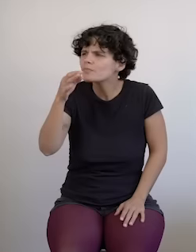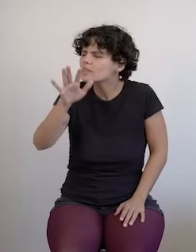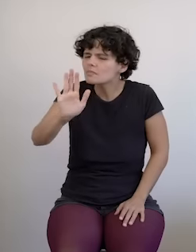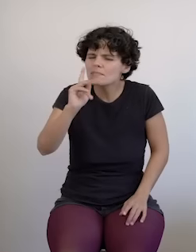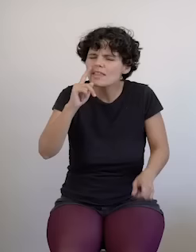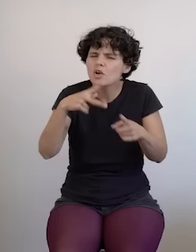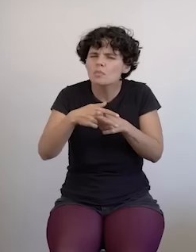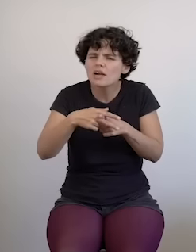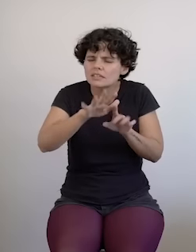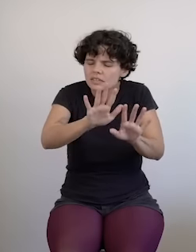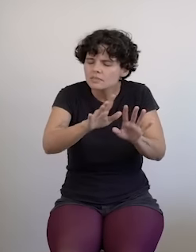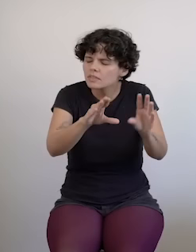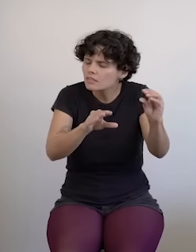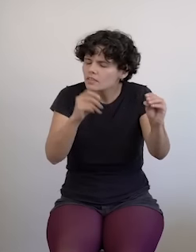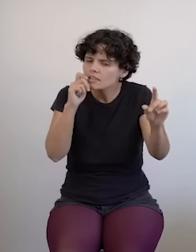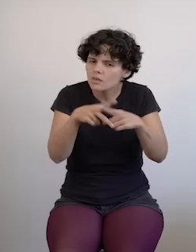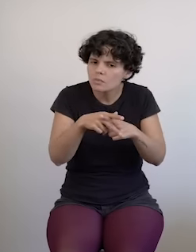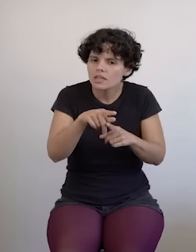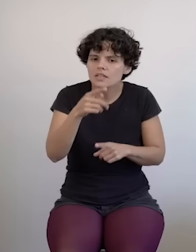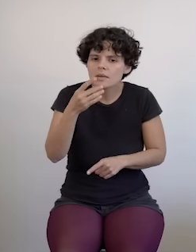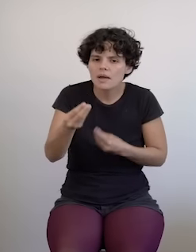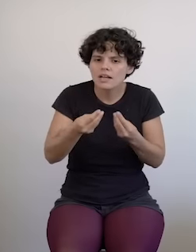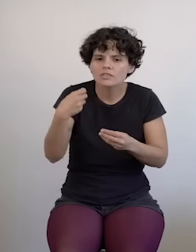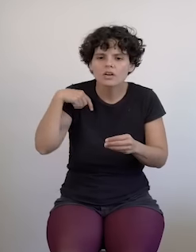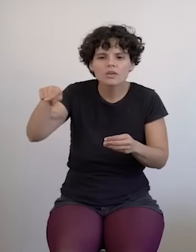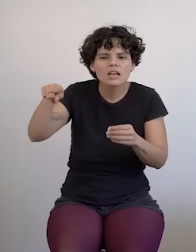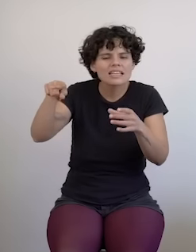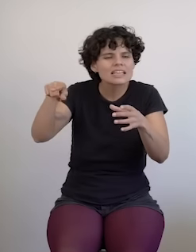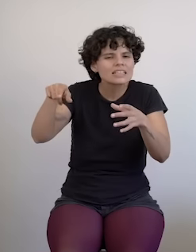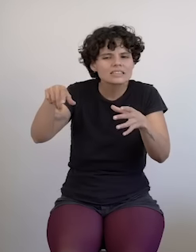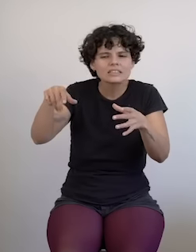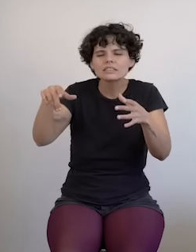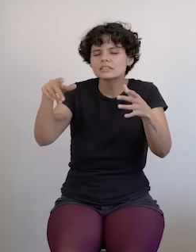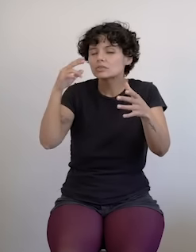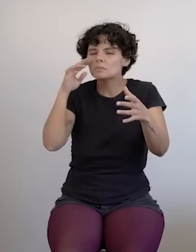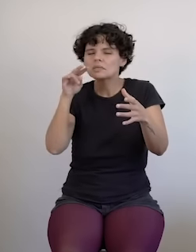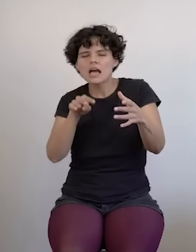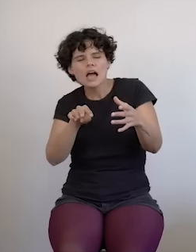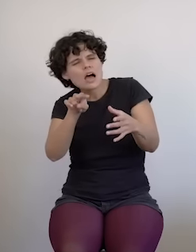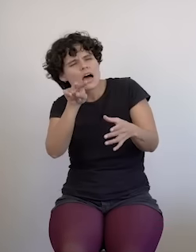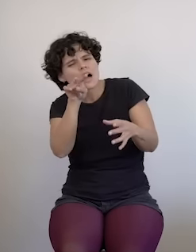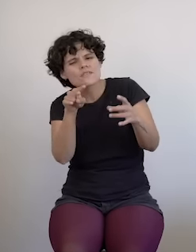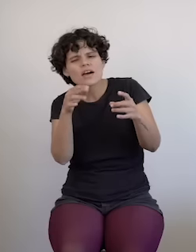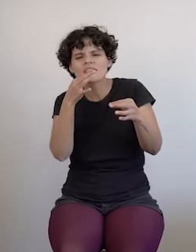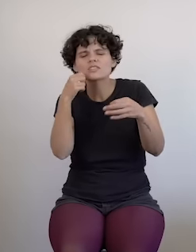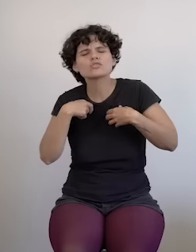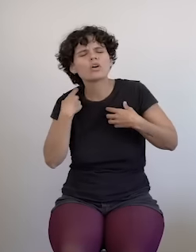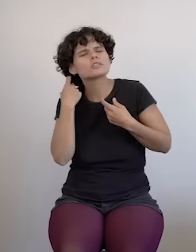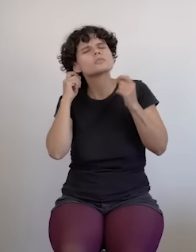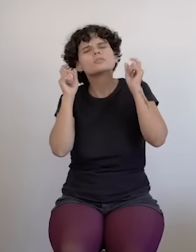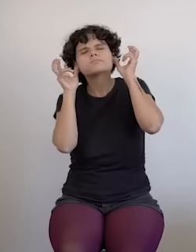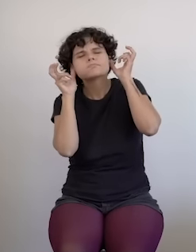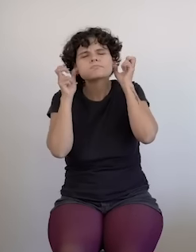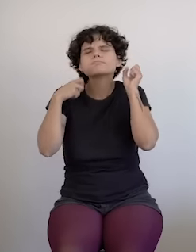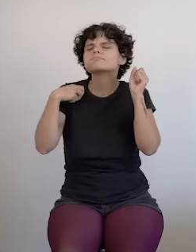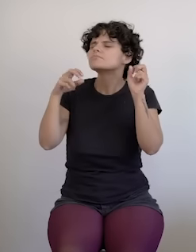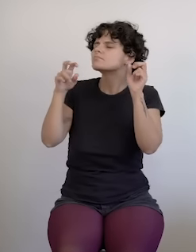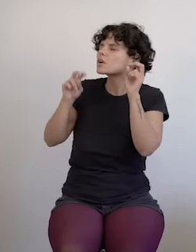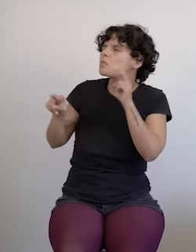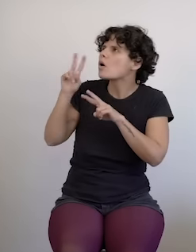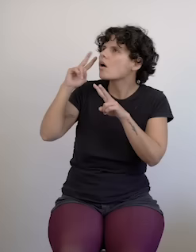9.90. Ahí estaba el techo que grabamos con el menor. Disculpa que lo interrumpa, mi amigo. Estaba el techo y ahí era la arrancada, guau. Igual la miraba y decía, oh,